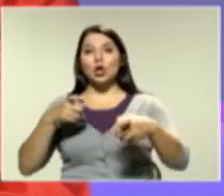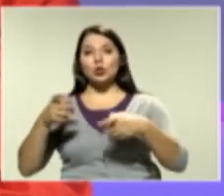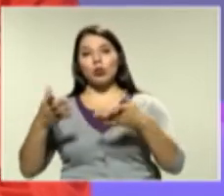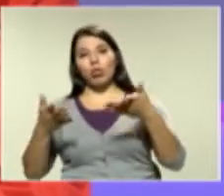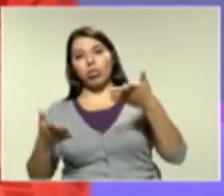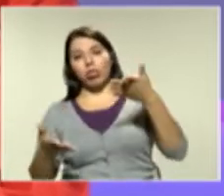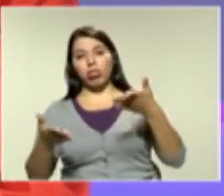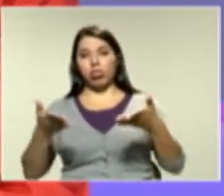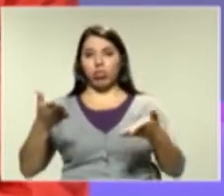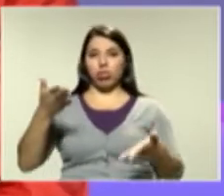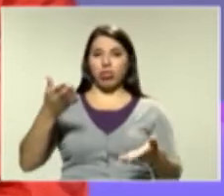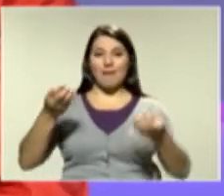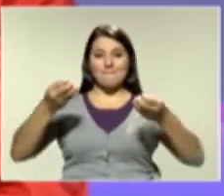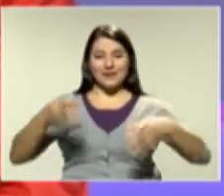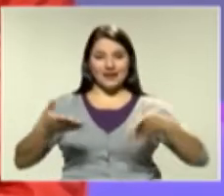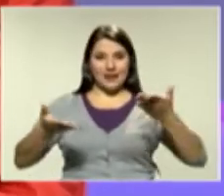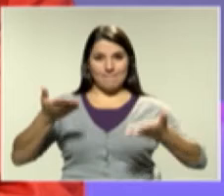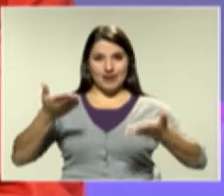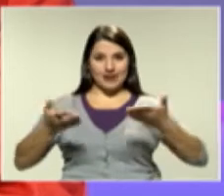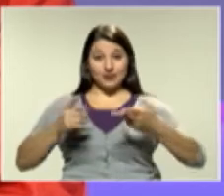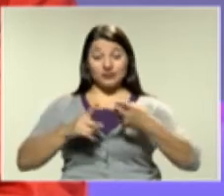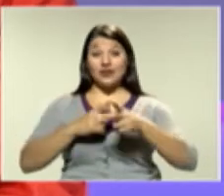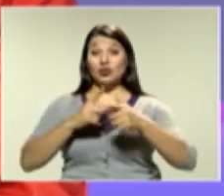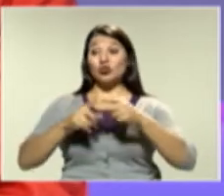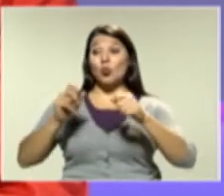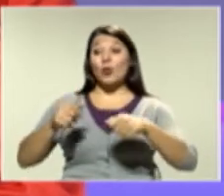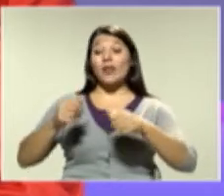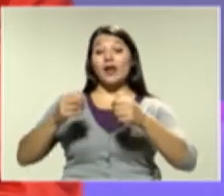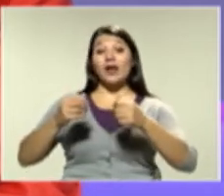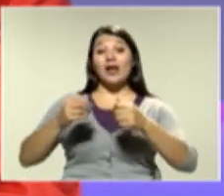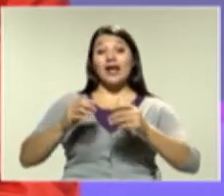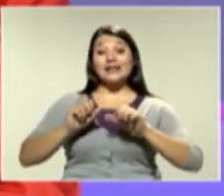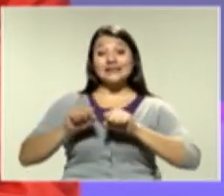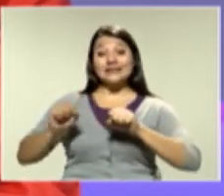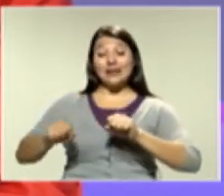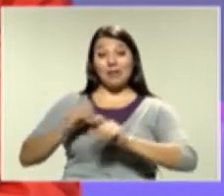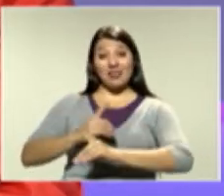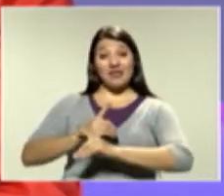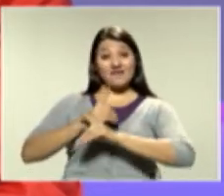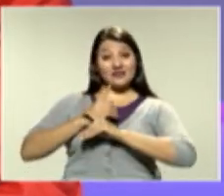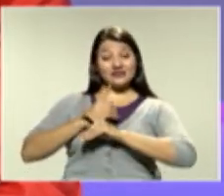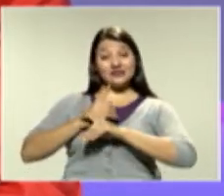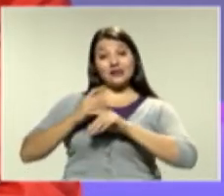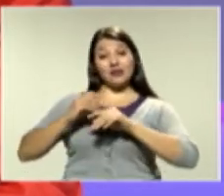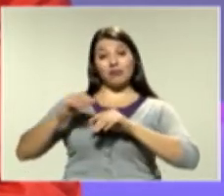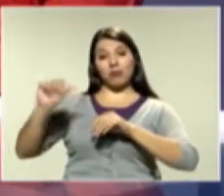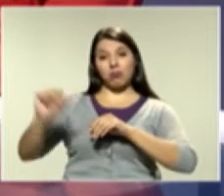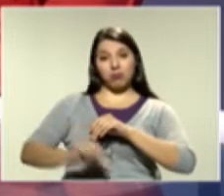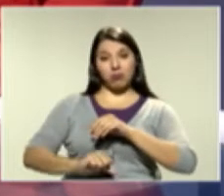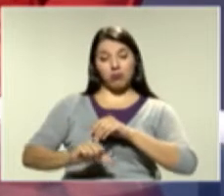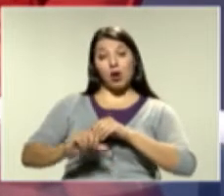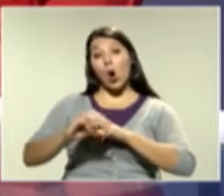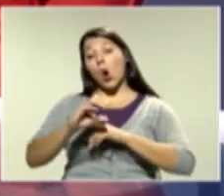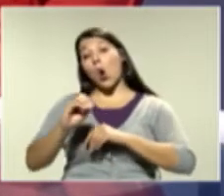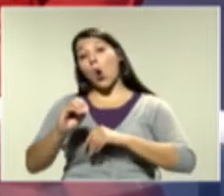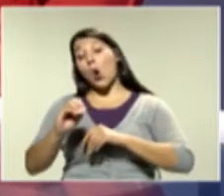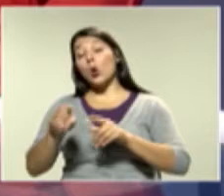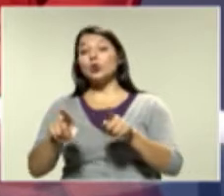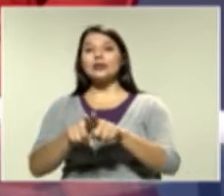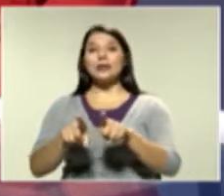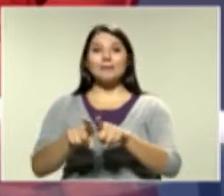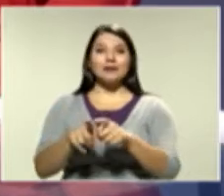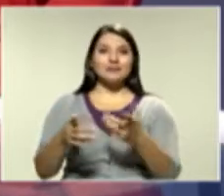defensas, donde llegan otro tipo de enfermedades, pueden ser una causa de estrés, y ahí de ahí se